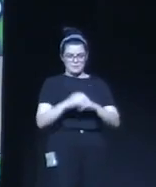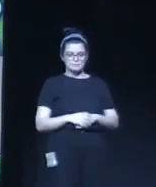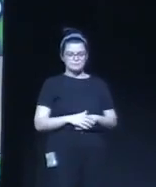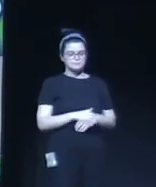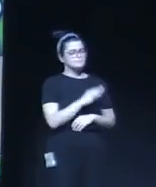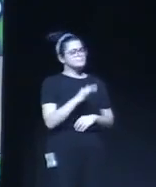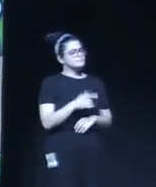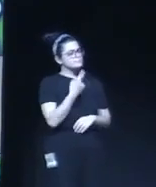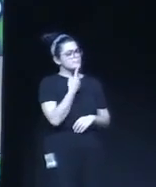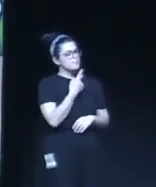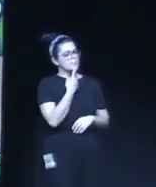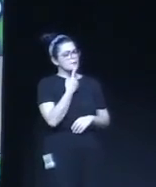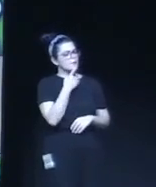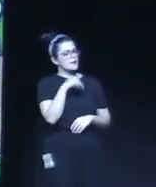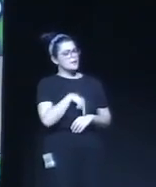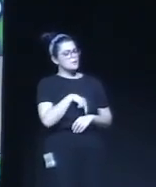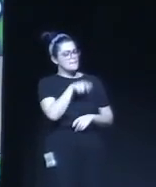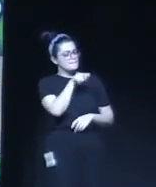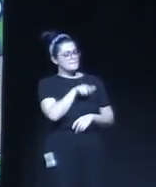tú eres una persona joven,